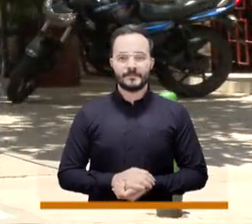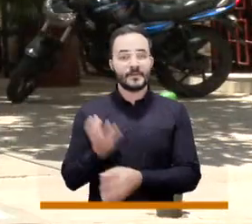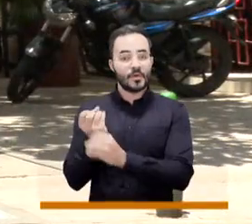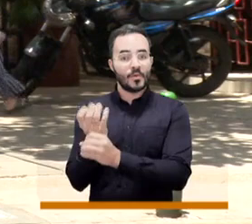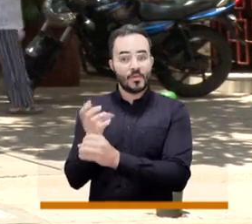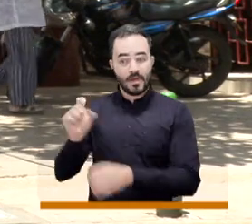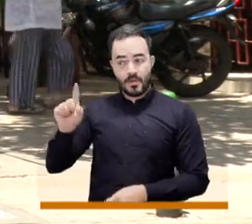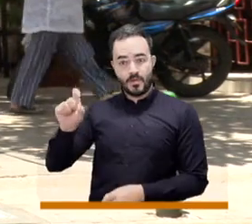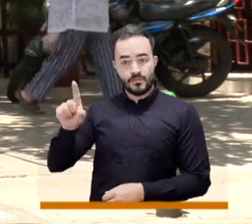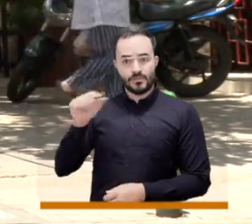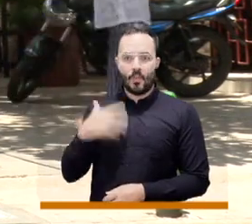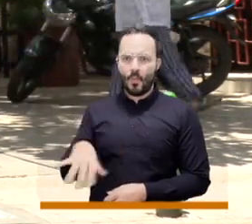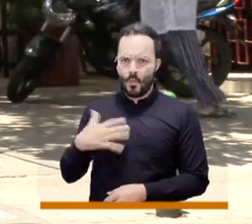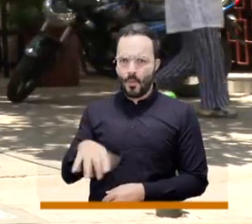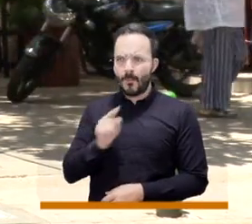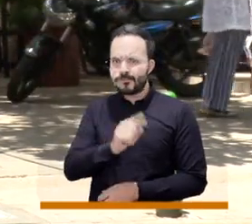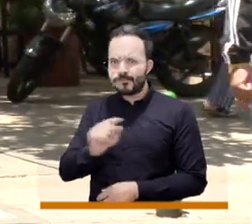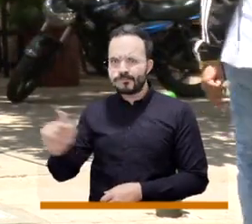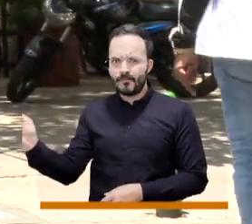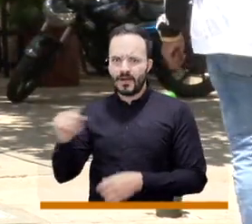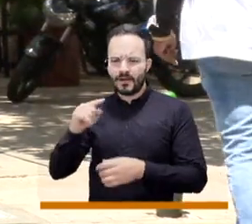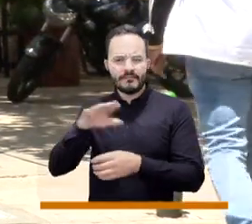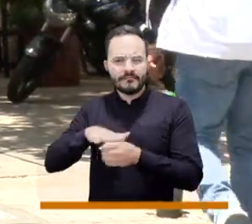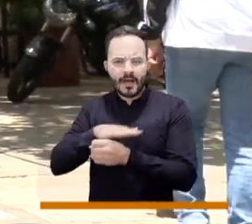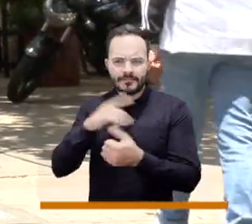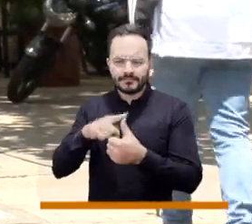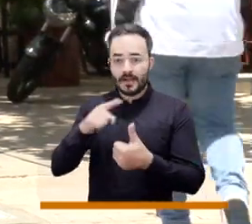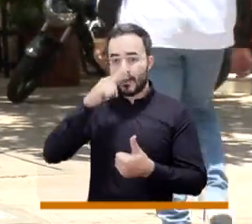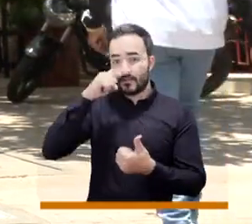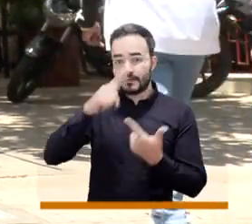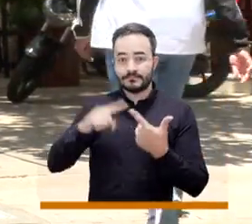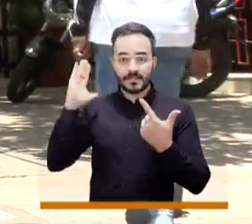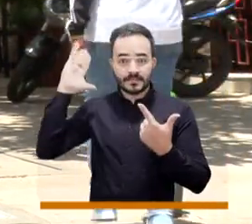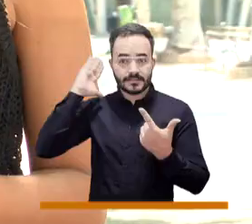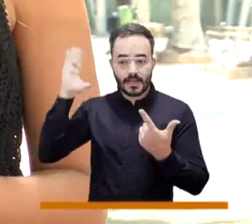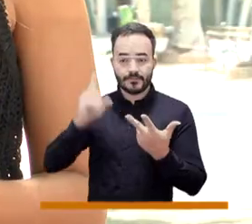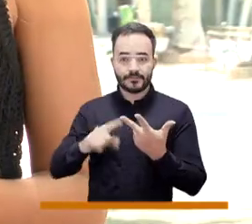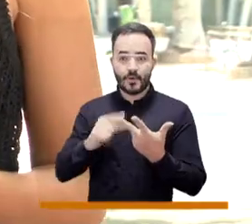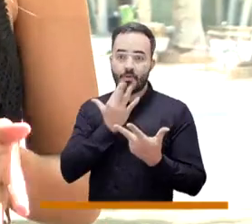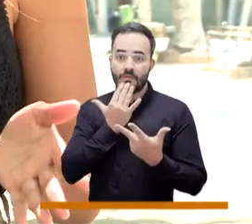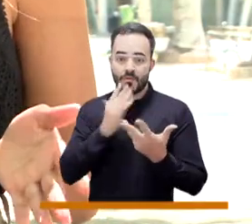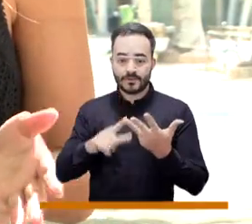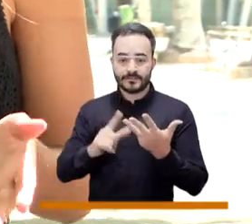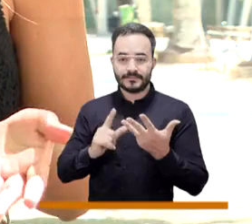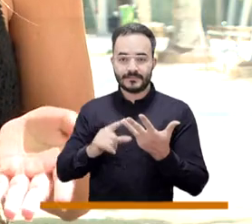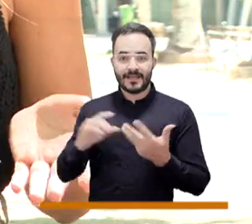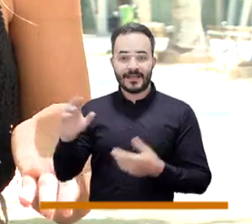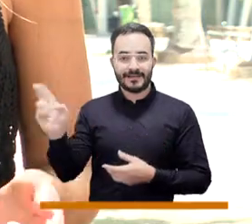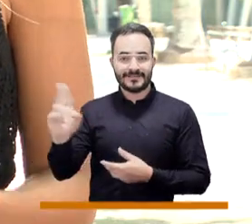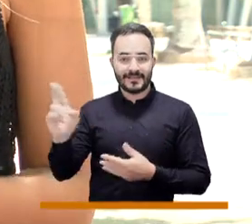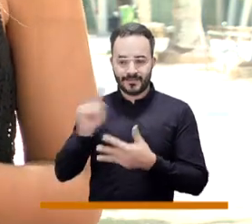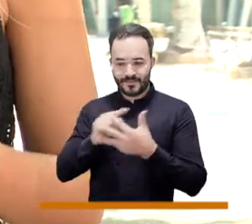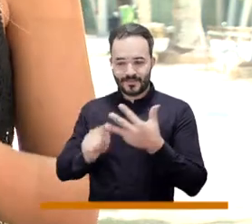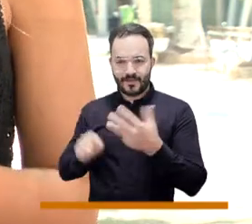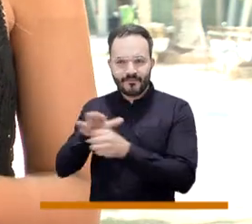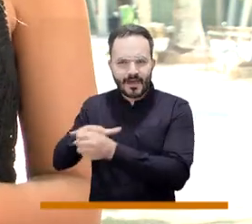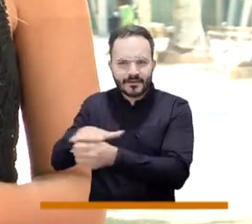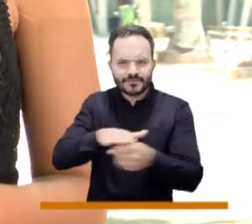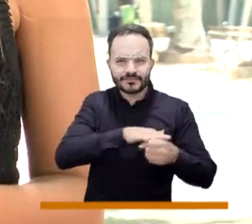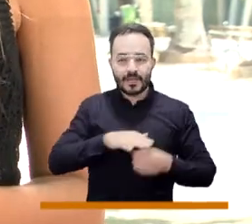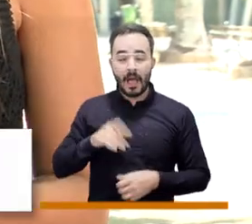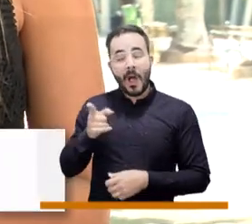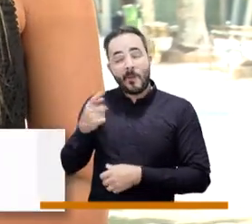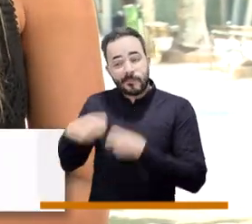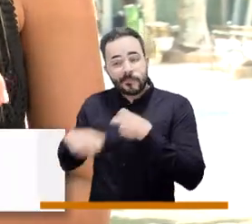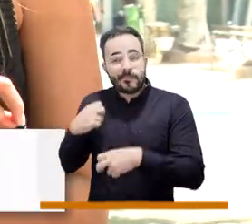Zona 11 recoge barrios muy importantes como Laureles, Estadio, Los Colores y Carlos R. Restrepo. Y como todo, tiene problemáticas históricas,